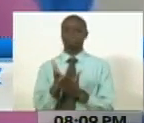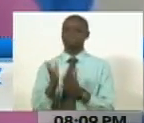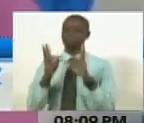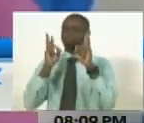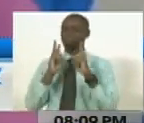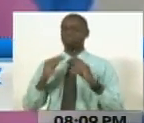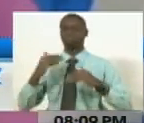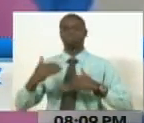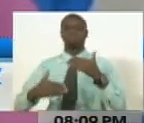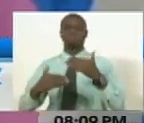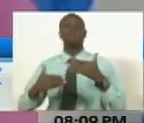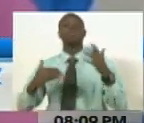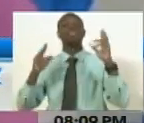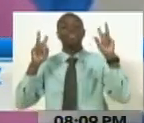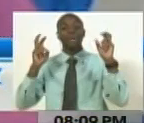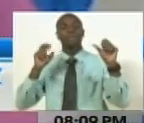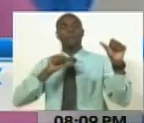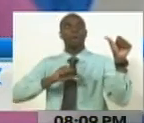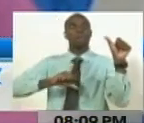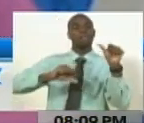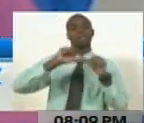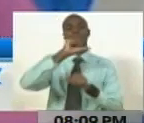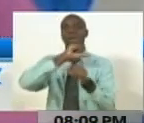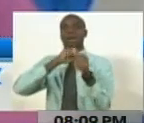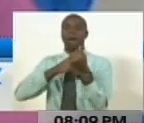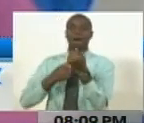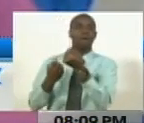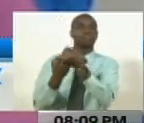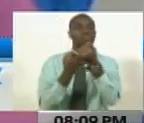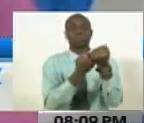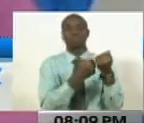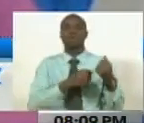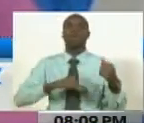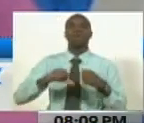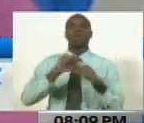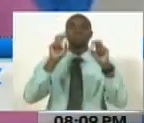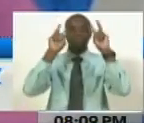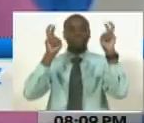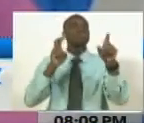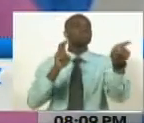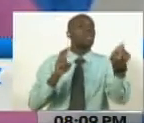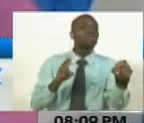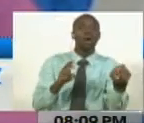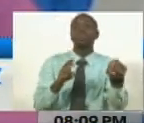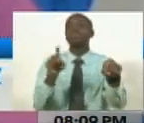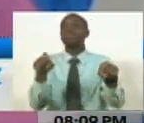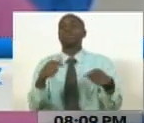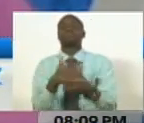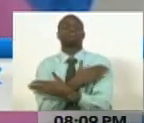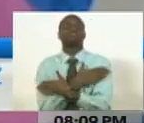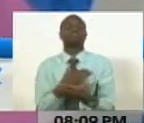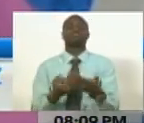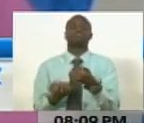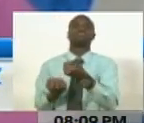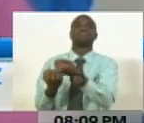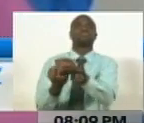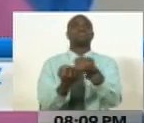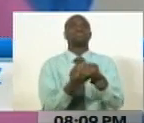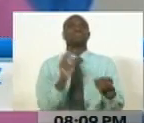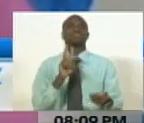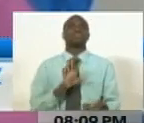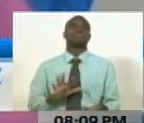Nosotros vamos a cooperar, a ayudar cuando lo necesita. Y tenemos nosotros de